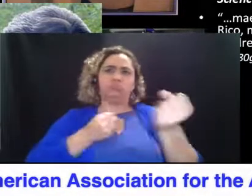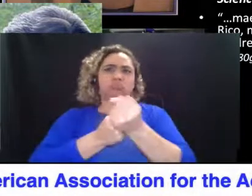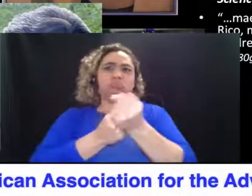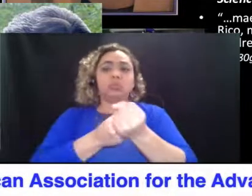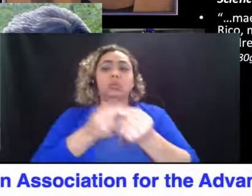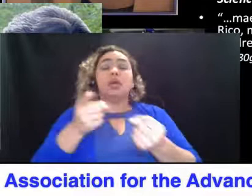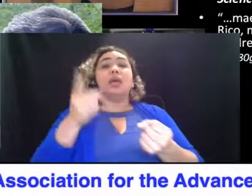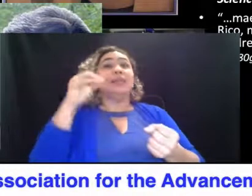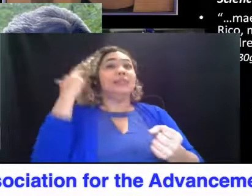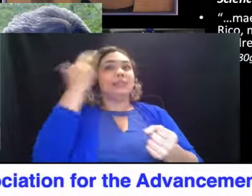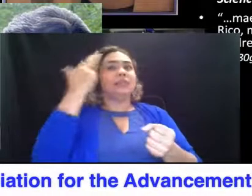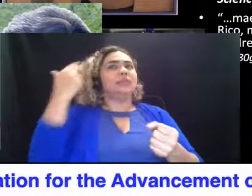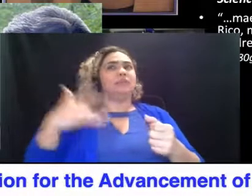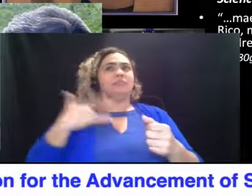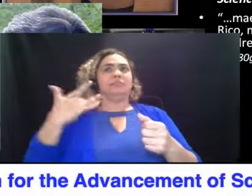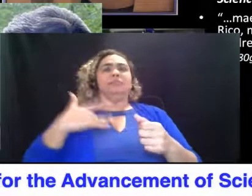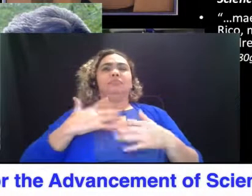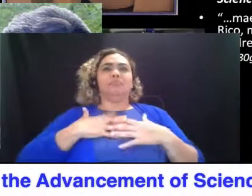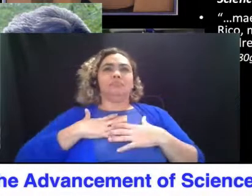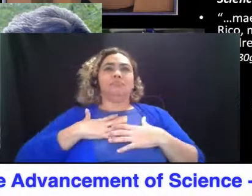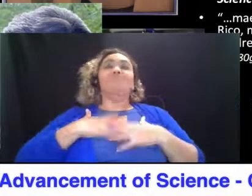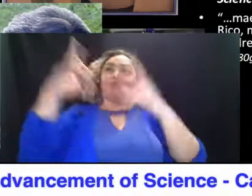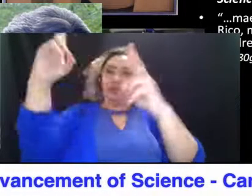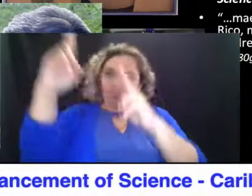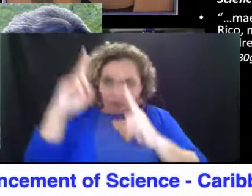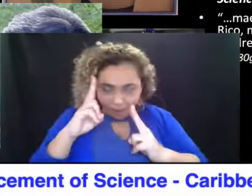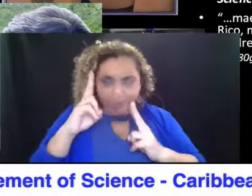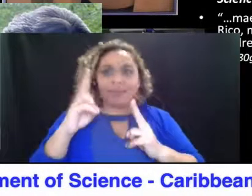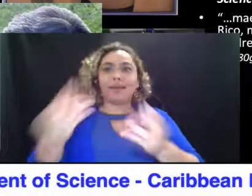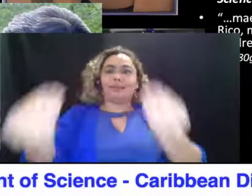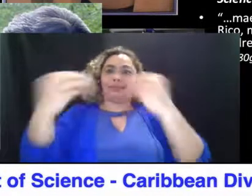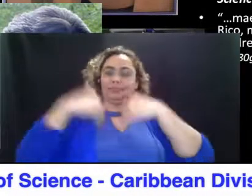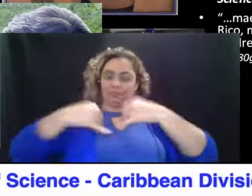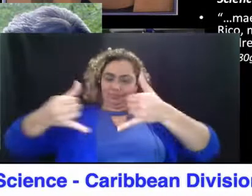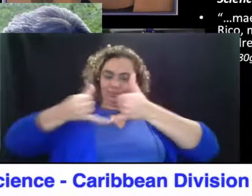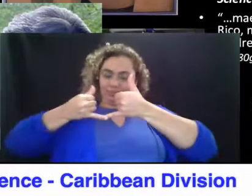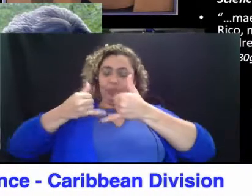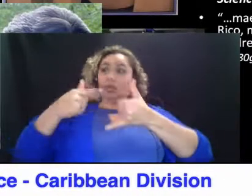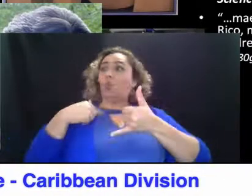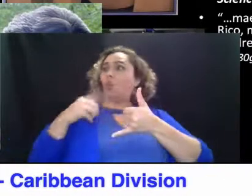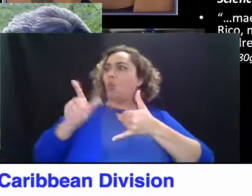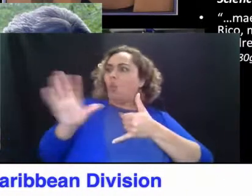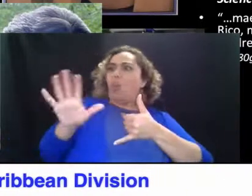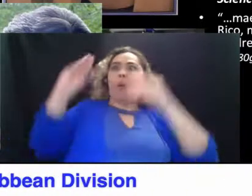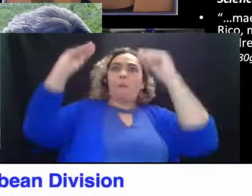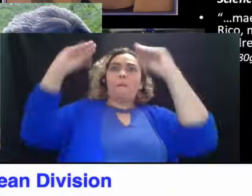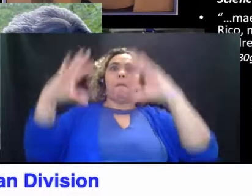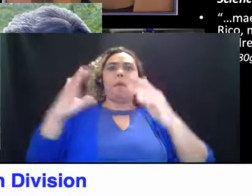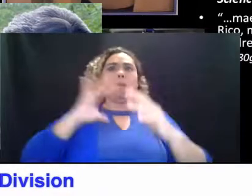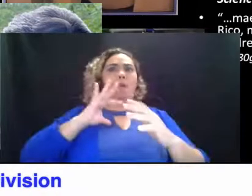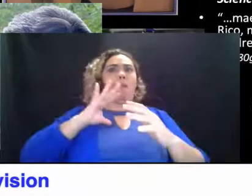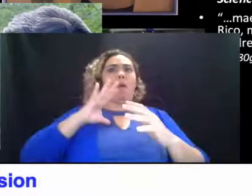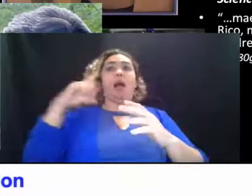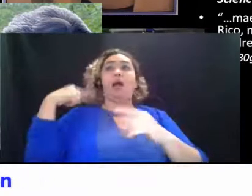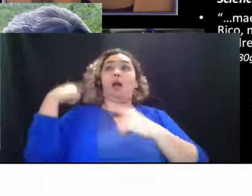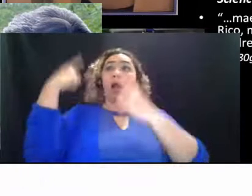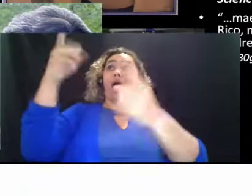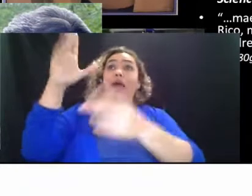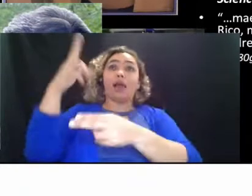Por ello, yo me siento profundamente honrada en ser reconocida con el premio de una educadora y modelo que lleva su